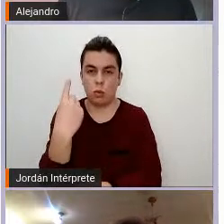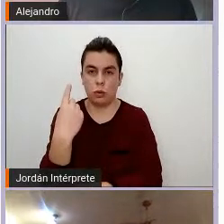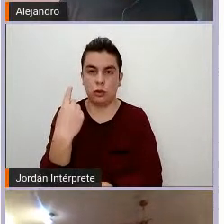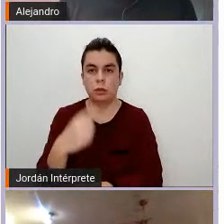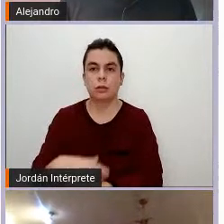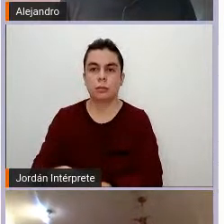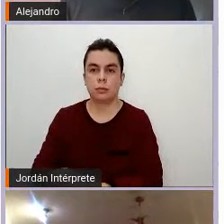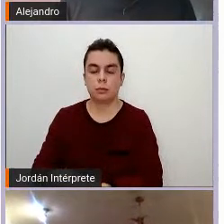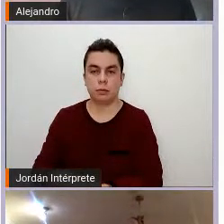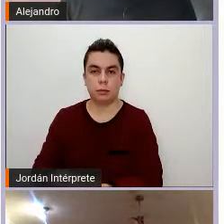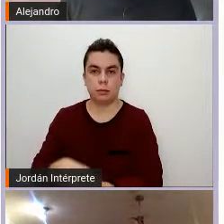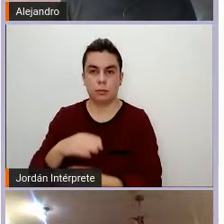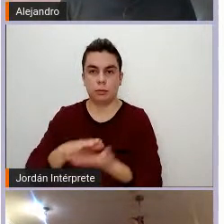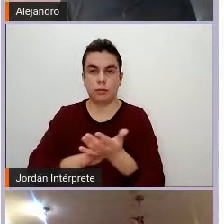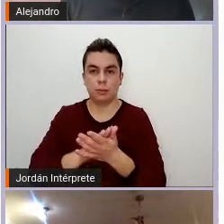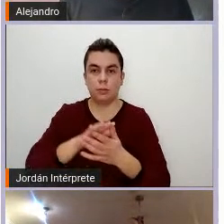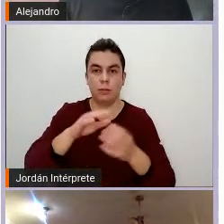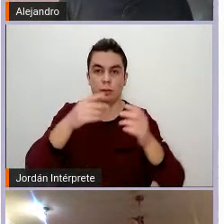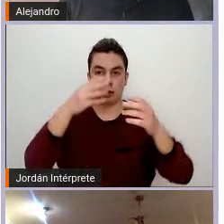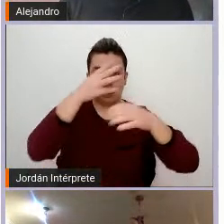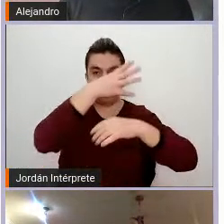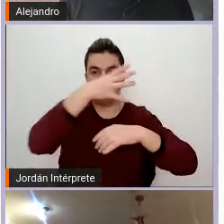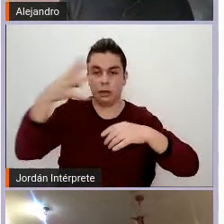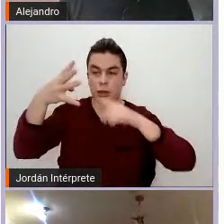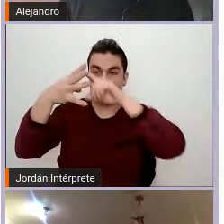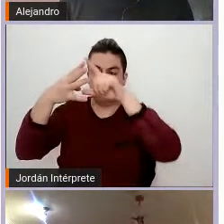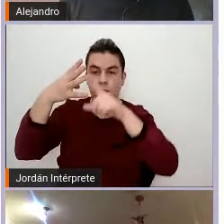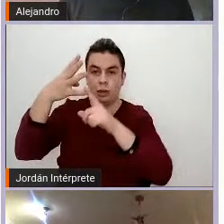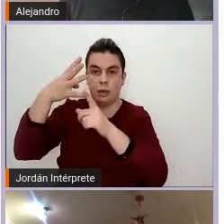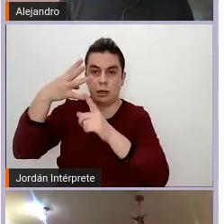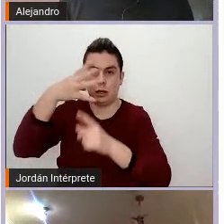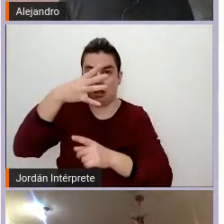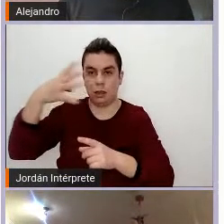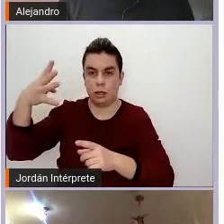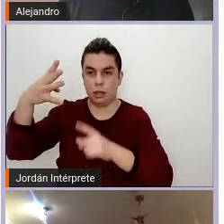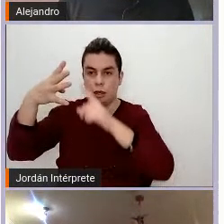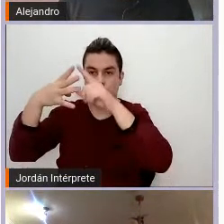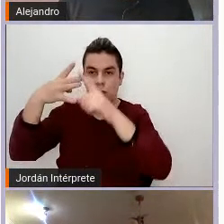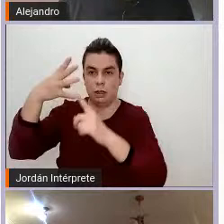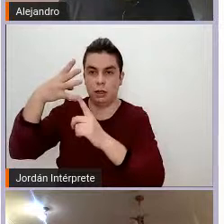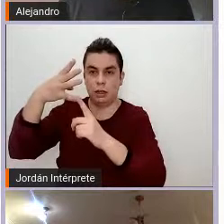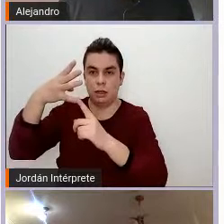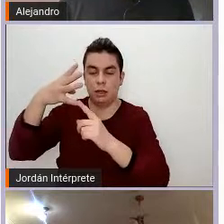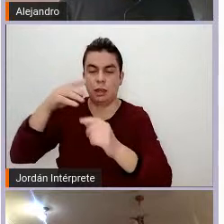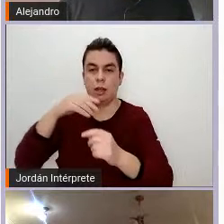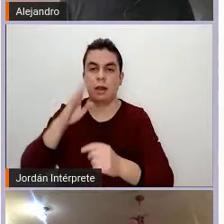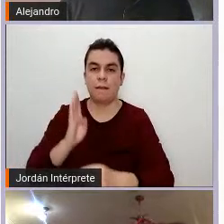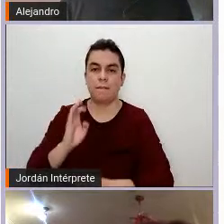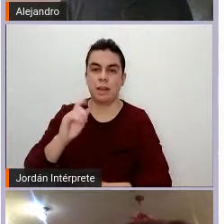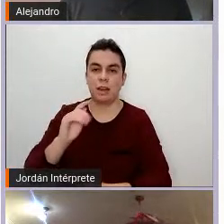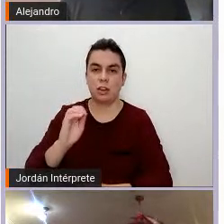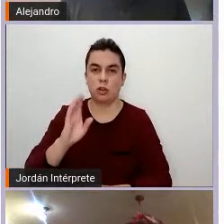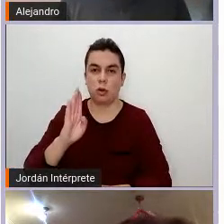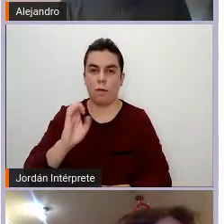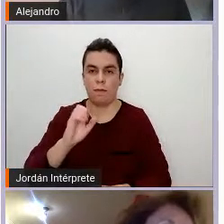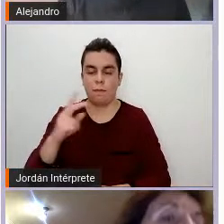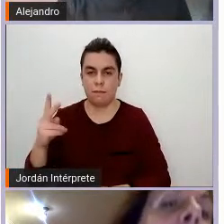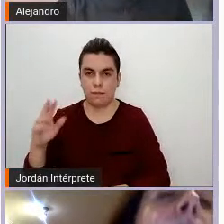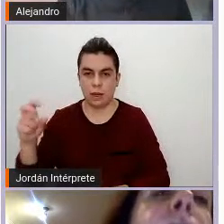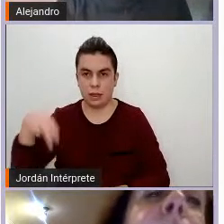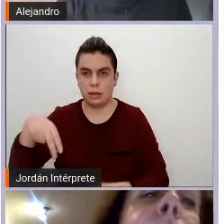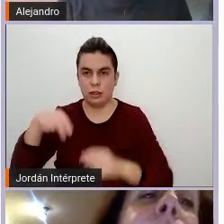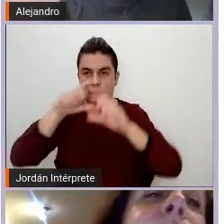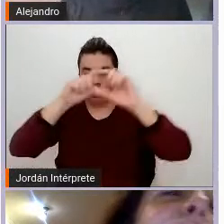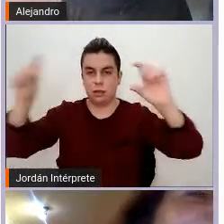de la Quinta Sinfonía de Beethoven para ilustrar cómo traduce la música de tradición escrita en pintura.